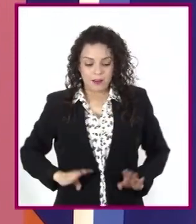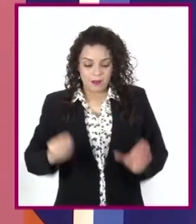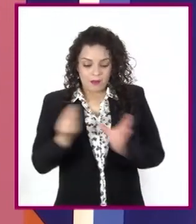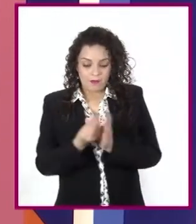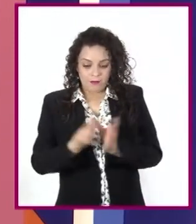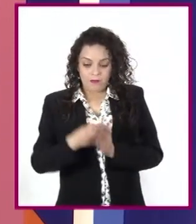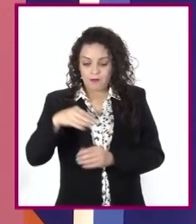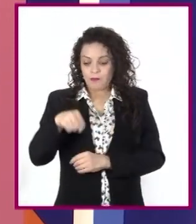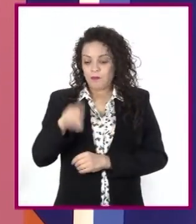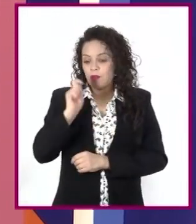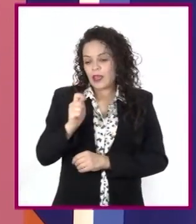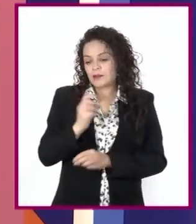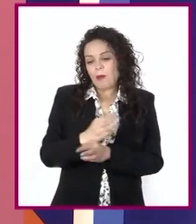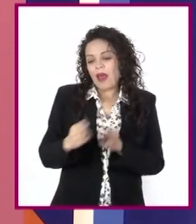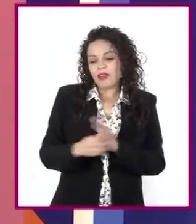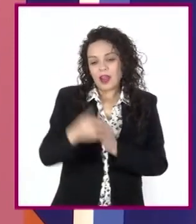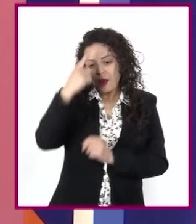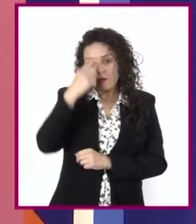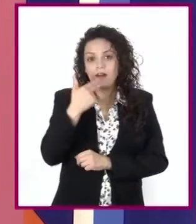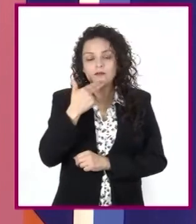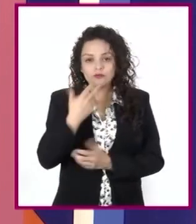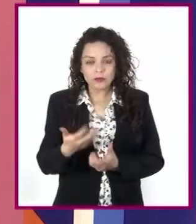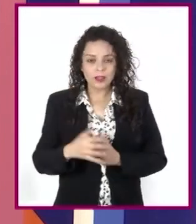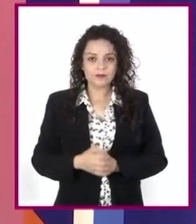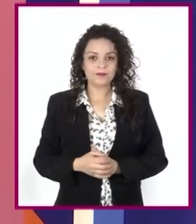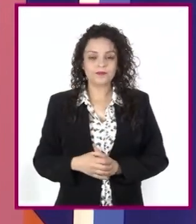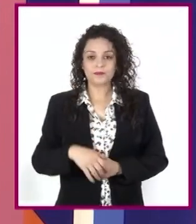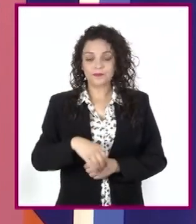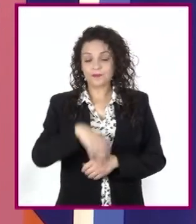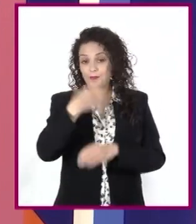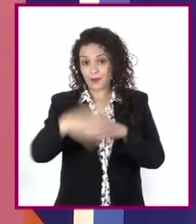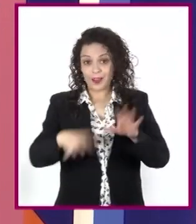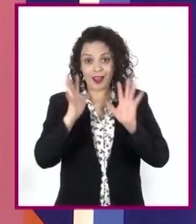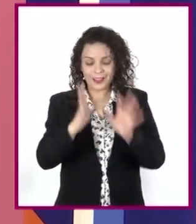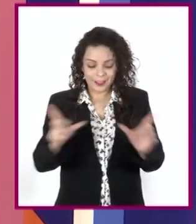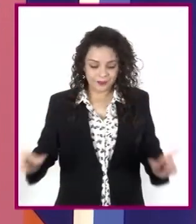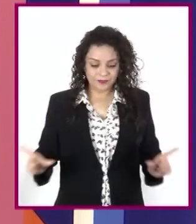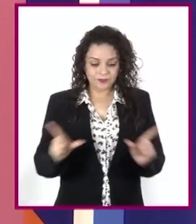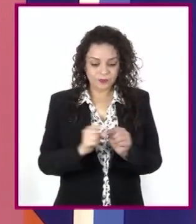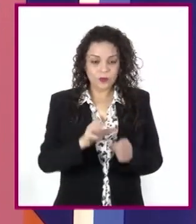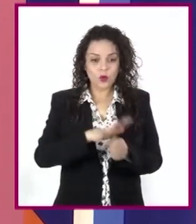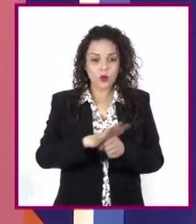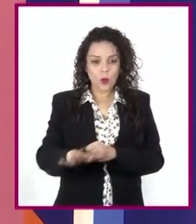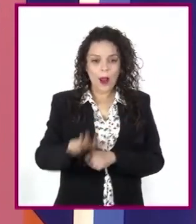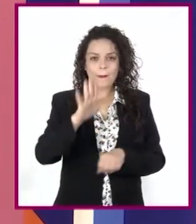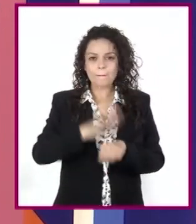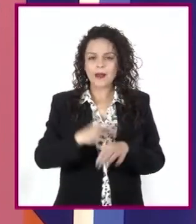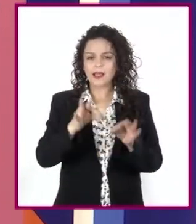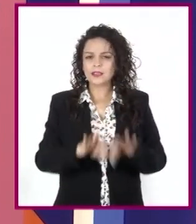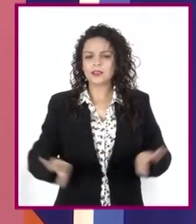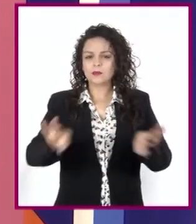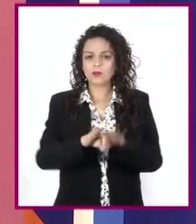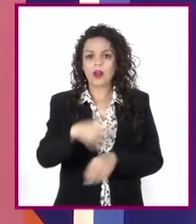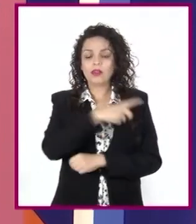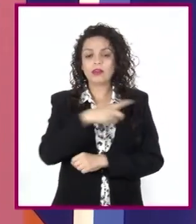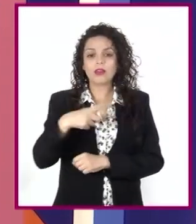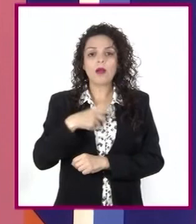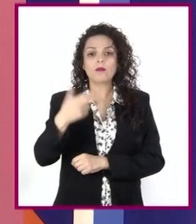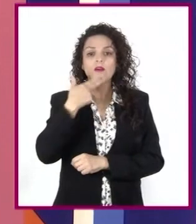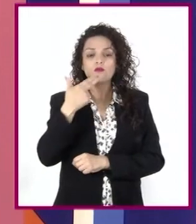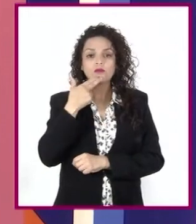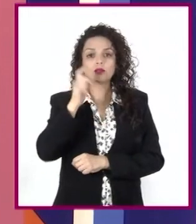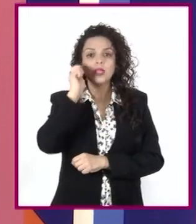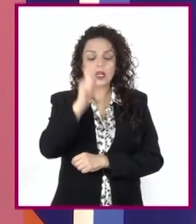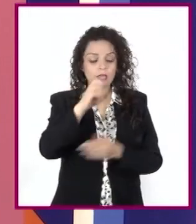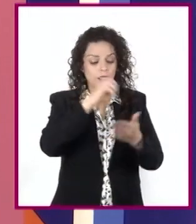otro. Ya para terminar, sinteticemos cuáles son los principales motivos para utilizar fuentes de consulta y citar